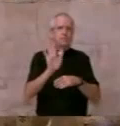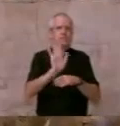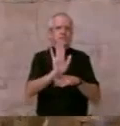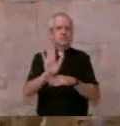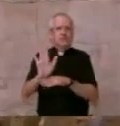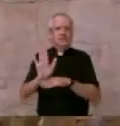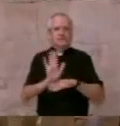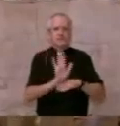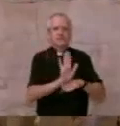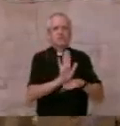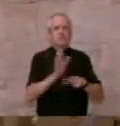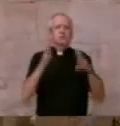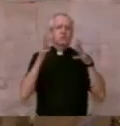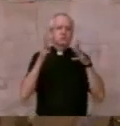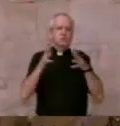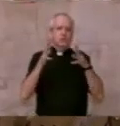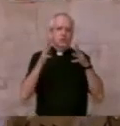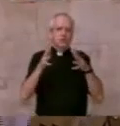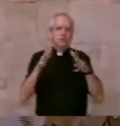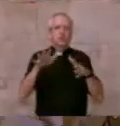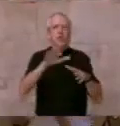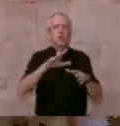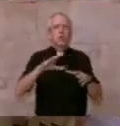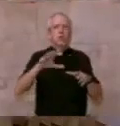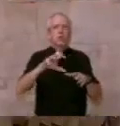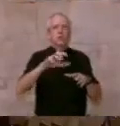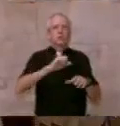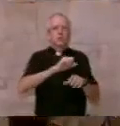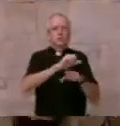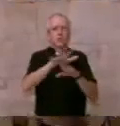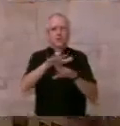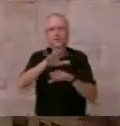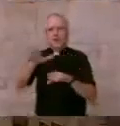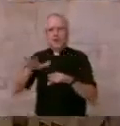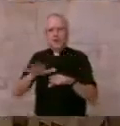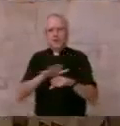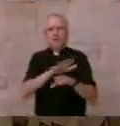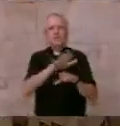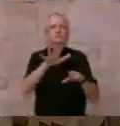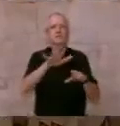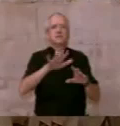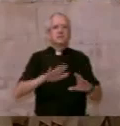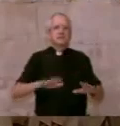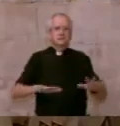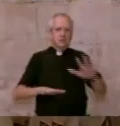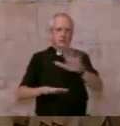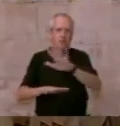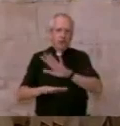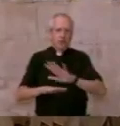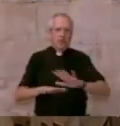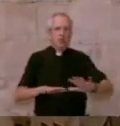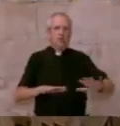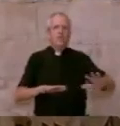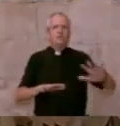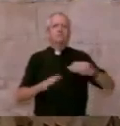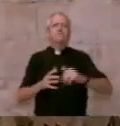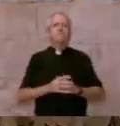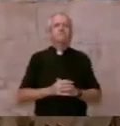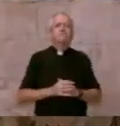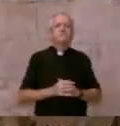representantes de los consejos comarcales del Baix Ebre, de la Ribera d'Ebre, de la Terra Alta, del